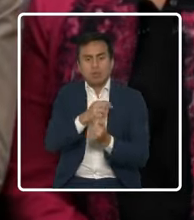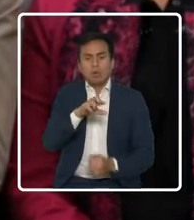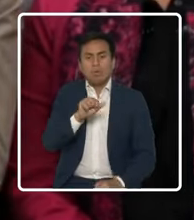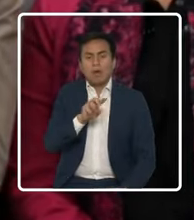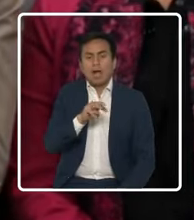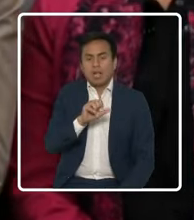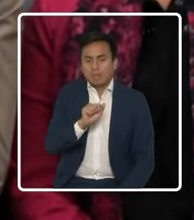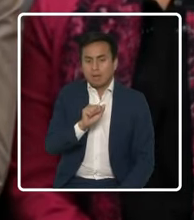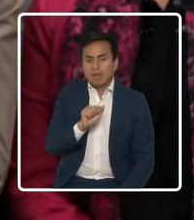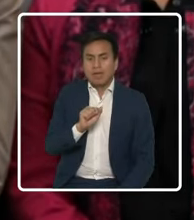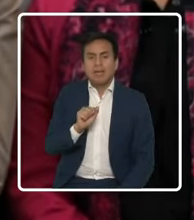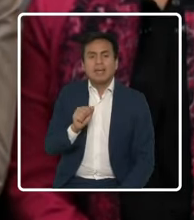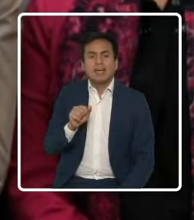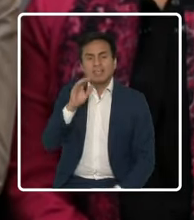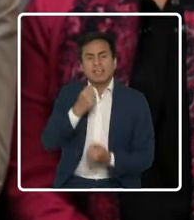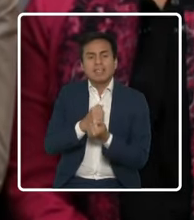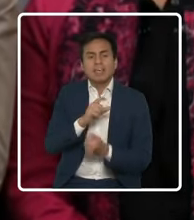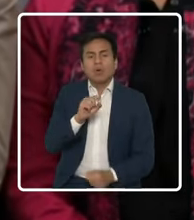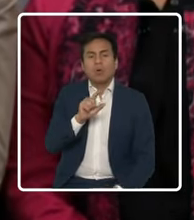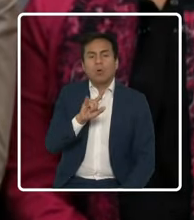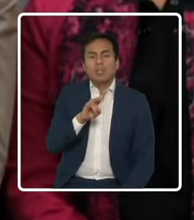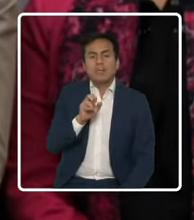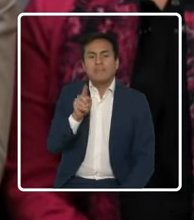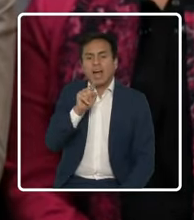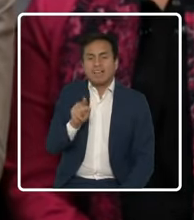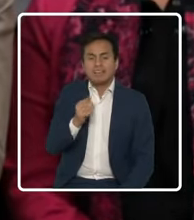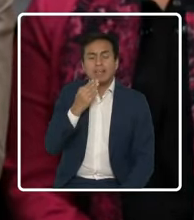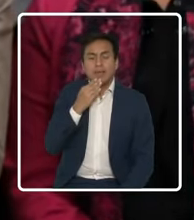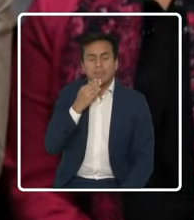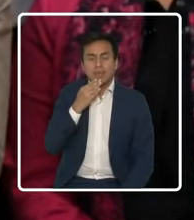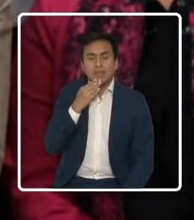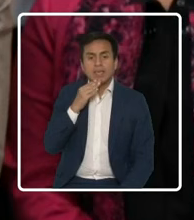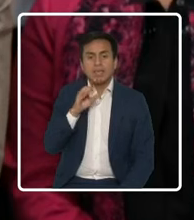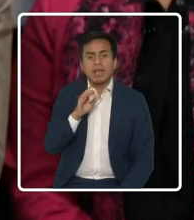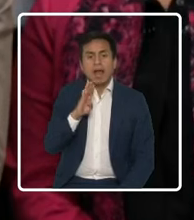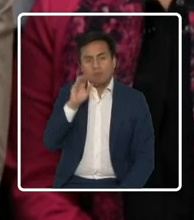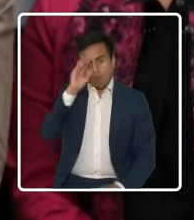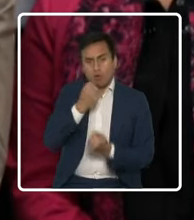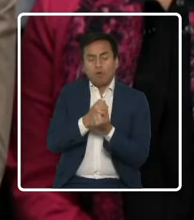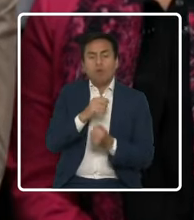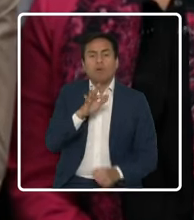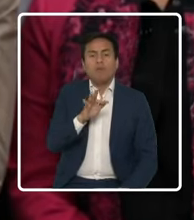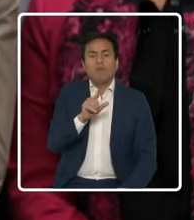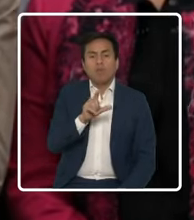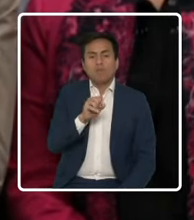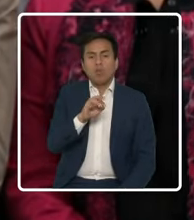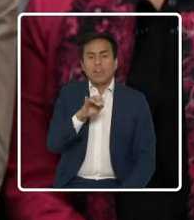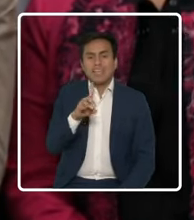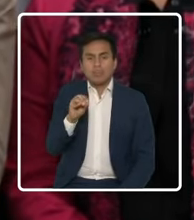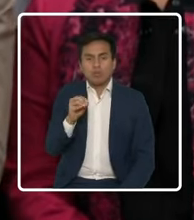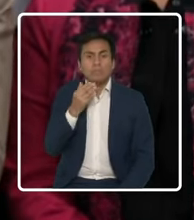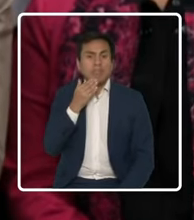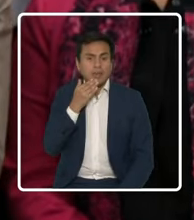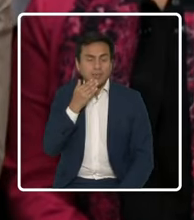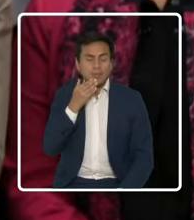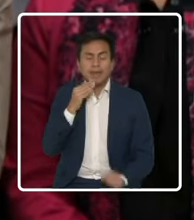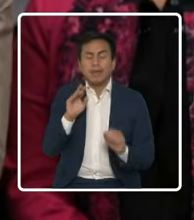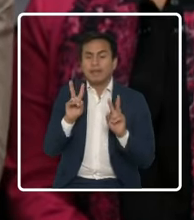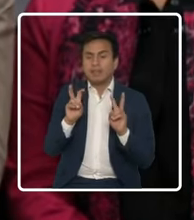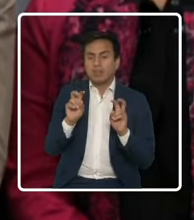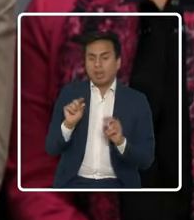Palma, de la teniente Olivares, en el caso del cabo Florido y, por cierto, en lo